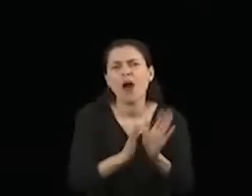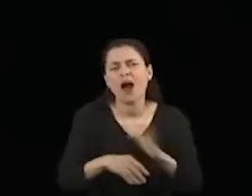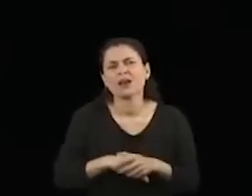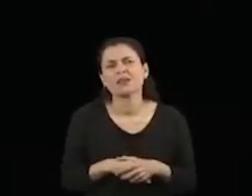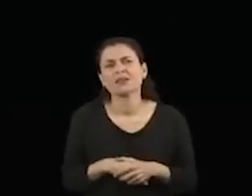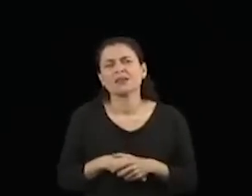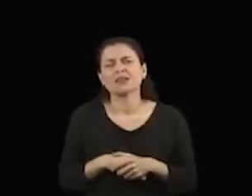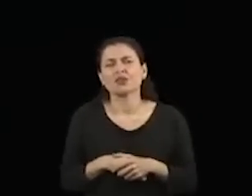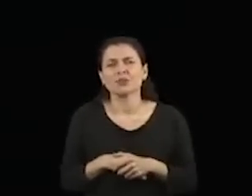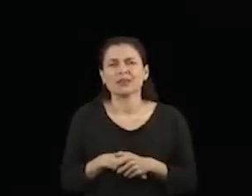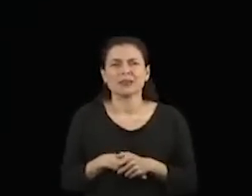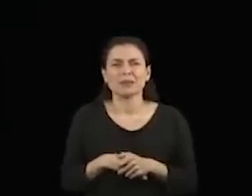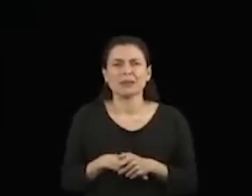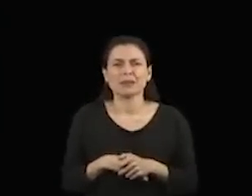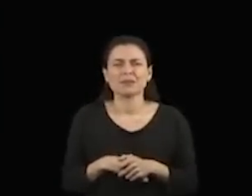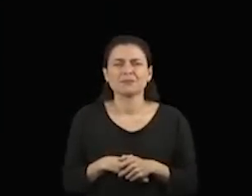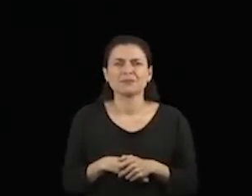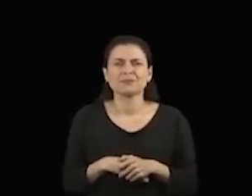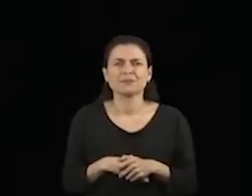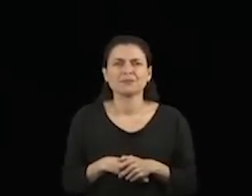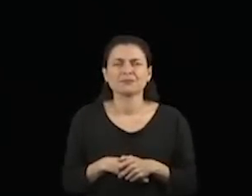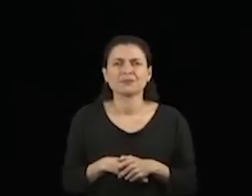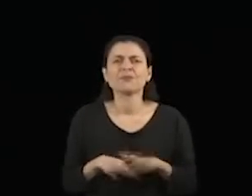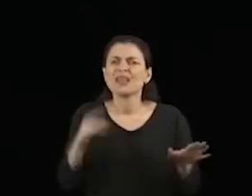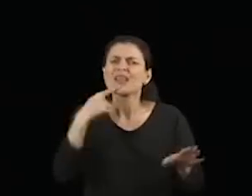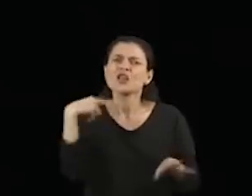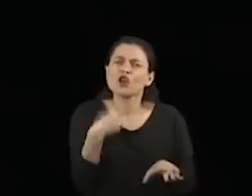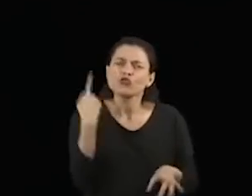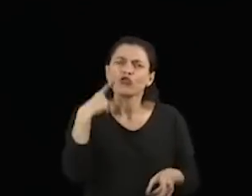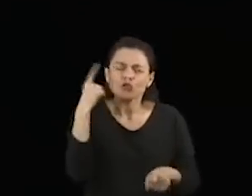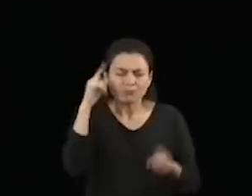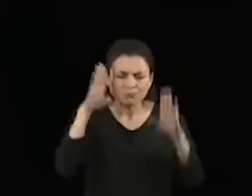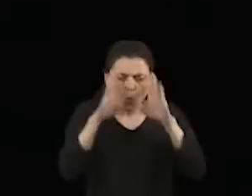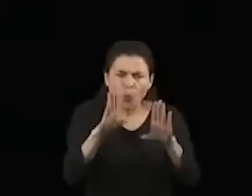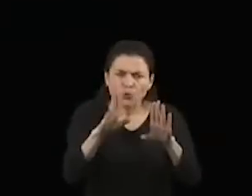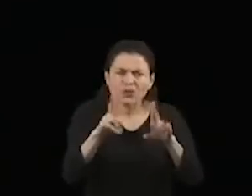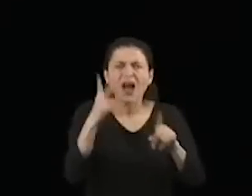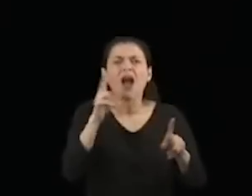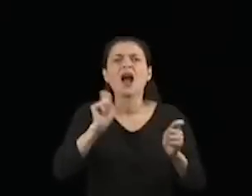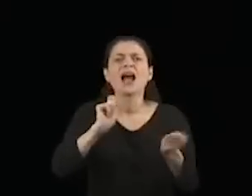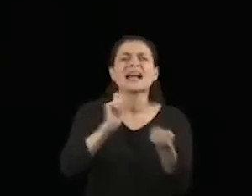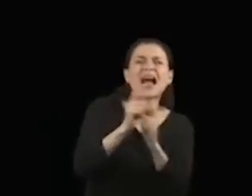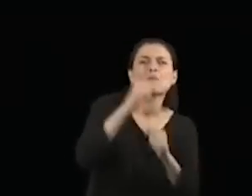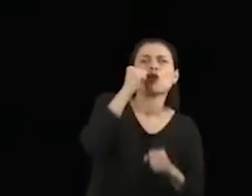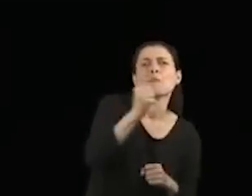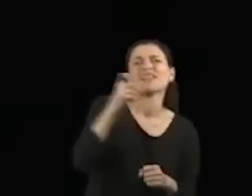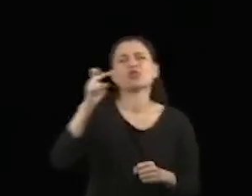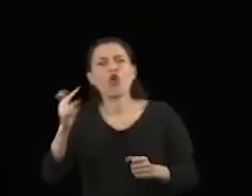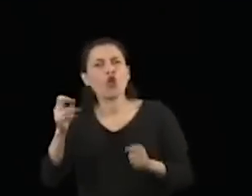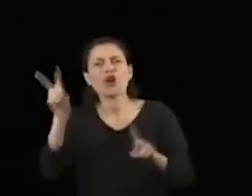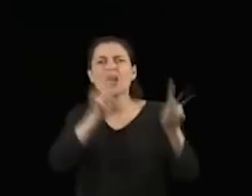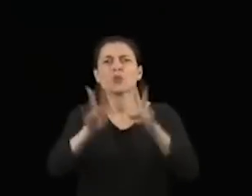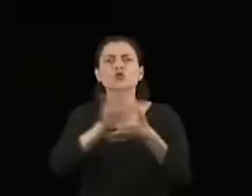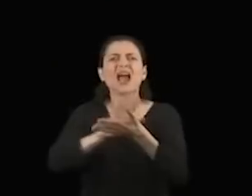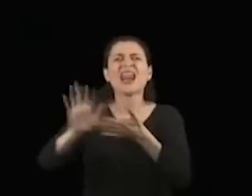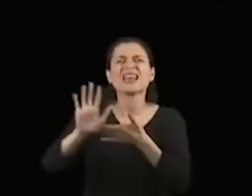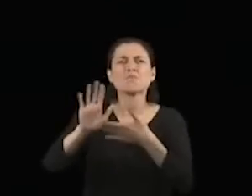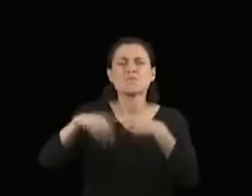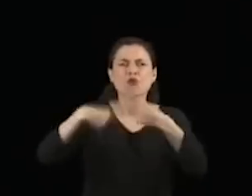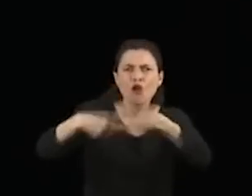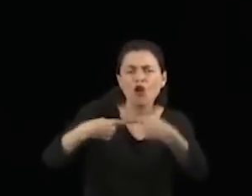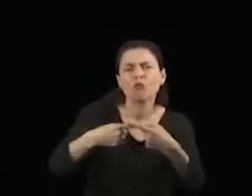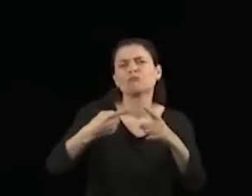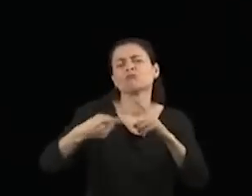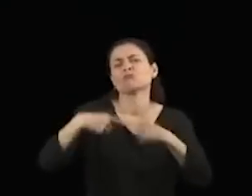se hicieron un montón de cosas. Lo primero que había que hacer era sincerar el mercado de cambios. Yo me acuerdo que en ese momento nos decían que había